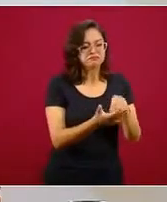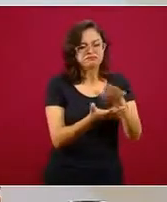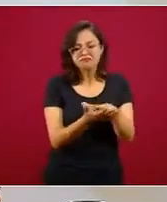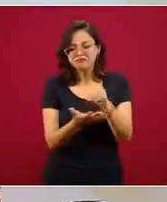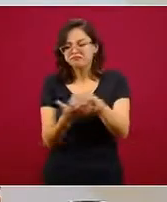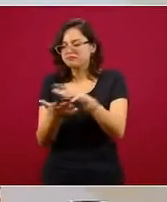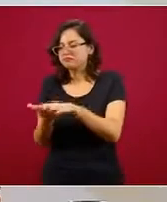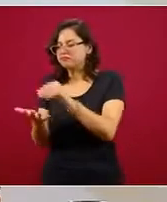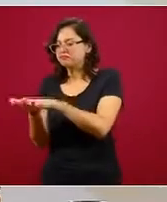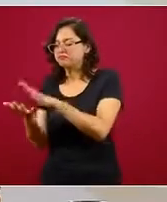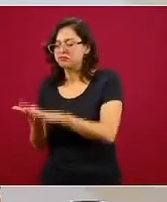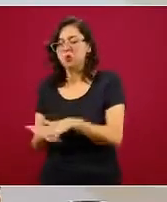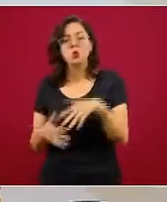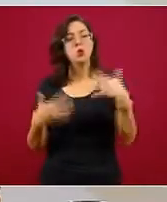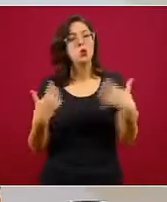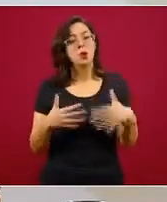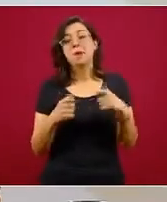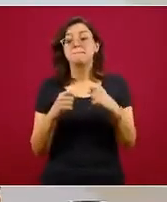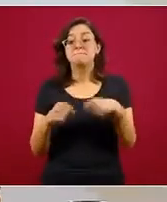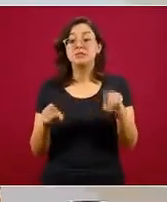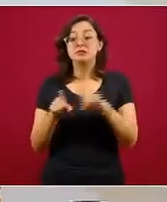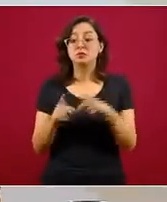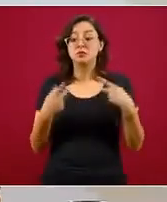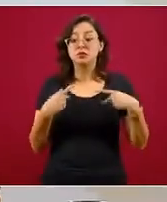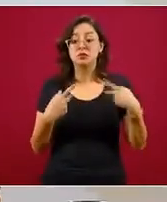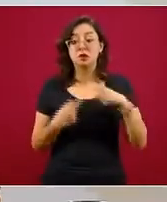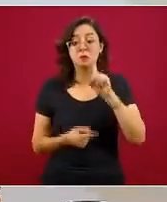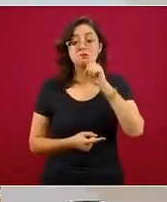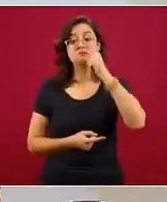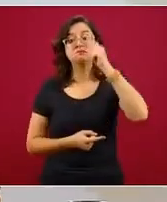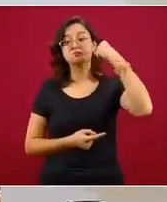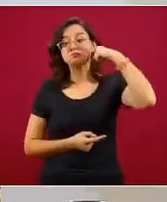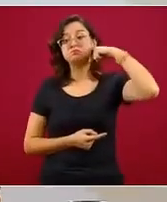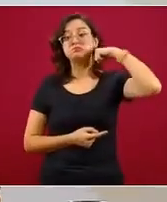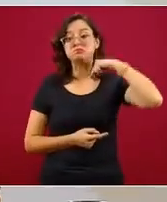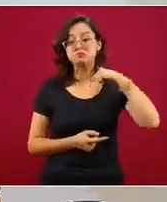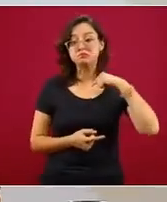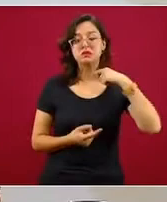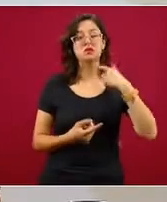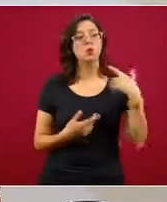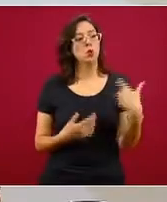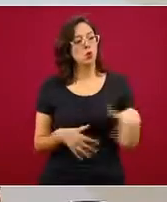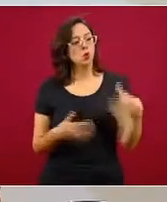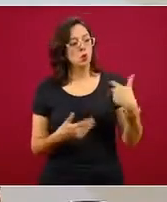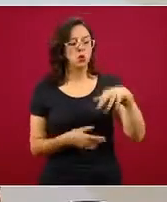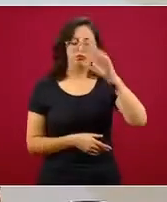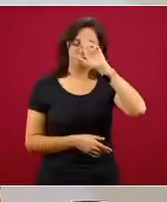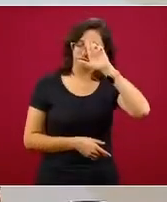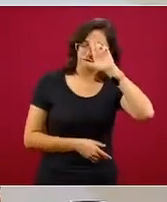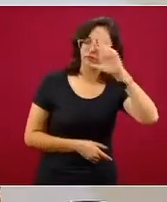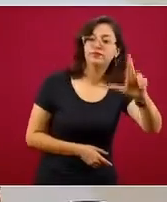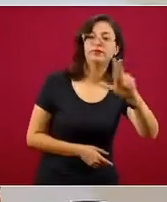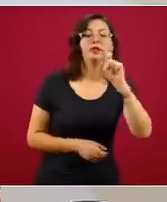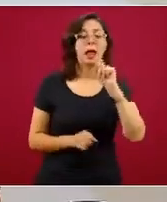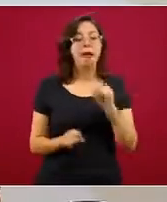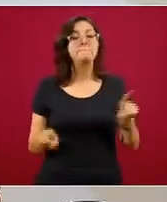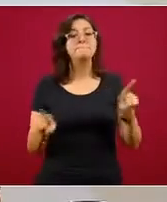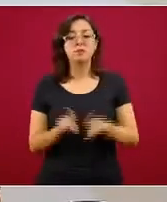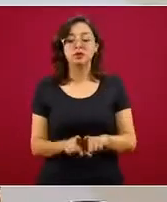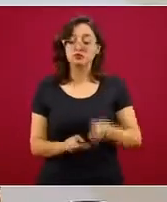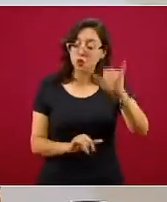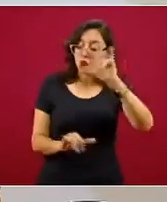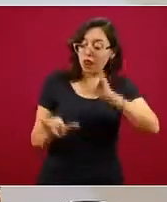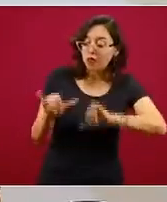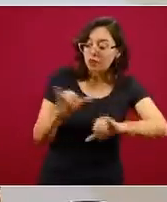muestras, mi respeto a las personas que toman la muestra, los laboratorios estatales de salud pública, los